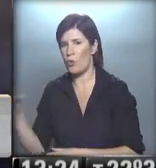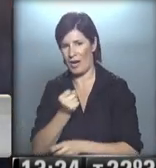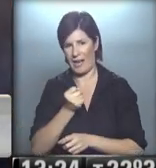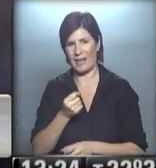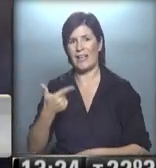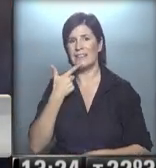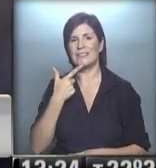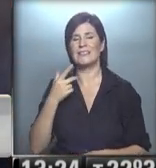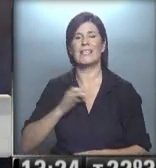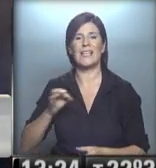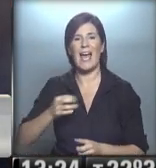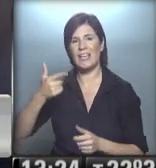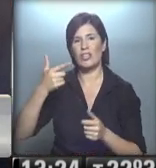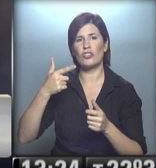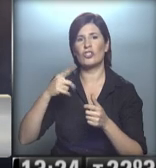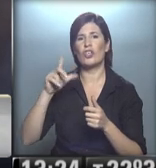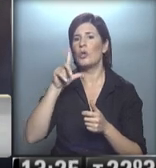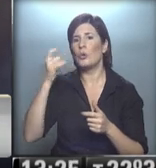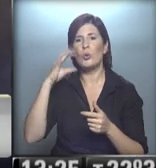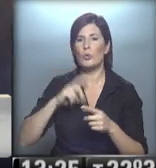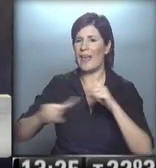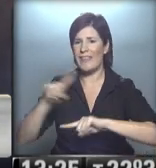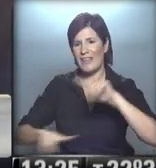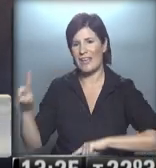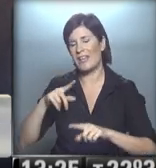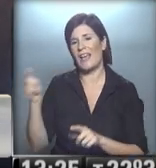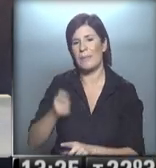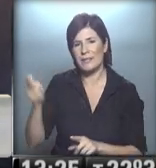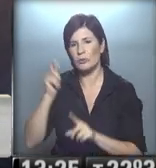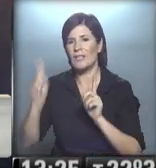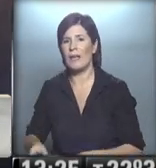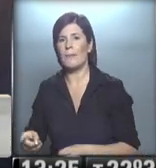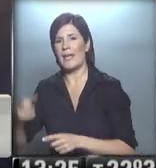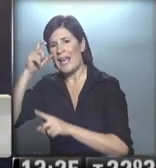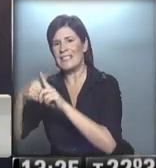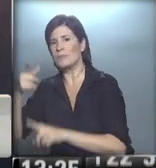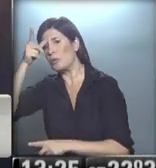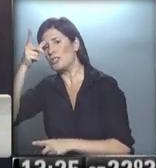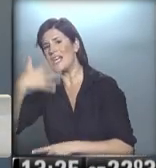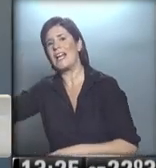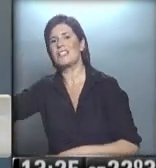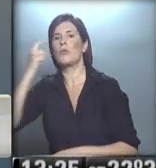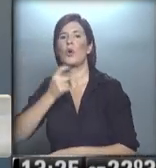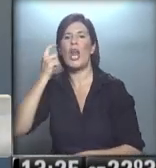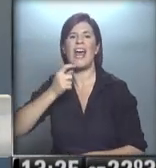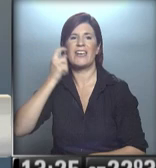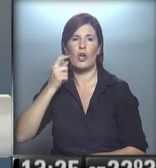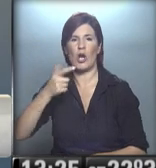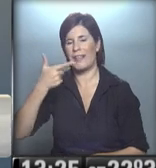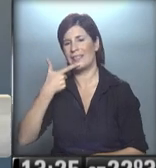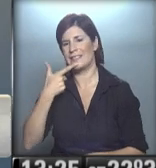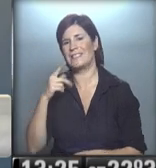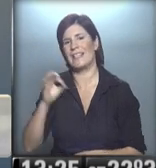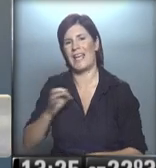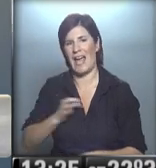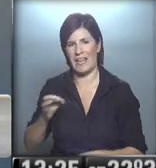Luna, regente del burdel, y el ex policía, Domingo Andrada, quien la llevó a La Rioja. También la misma cifra. 15 años recibió